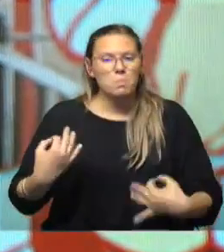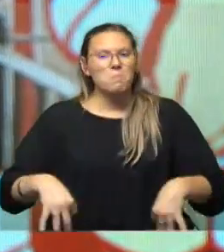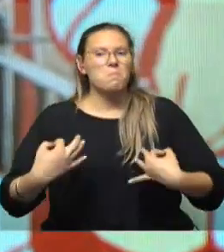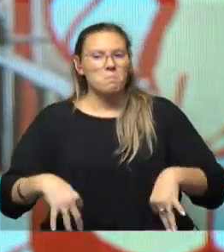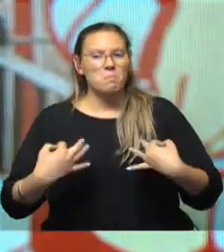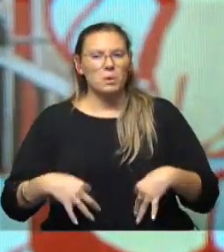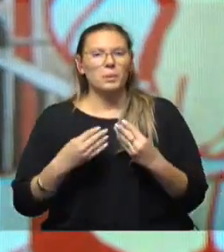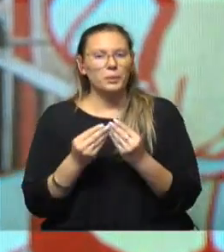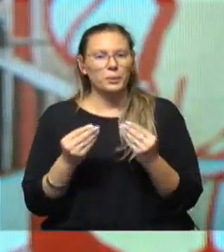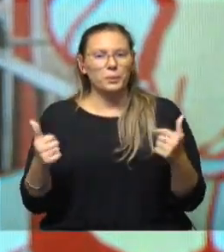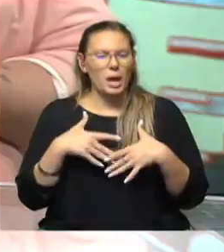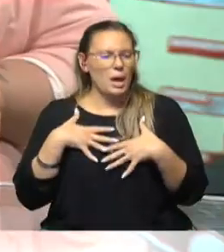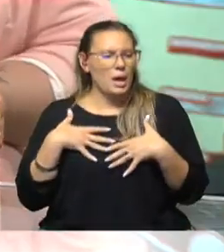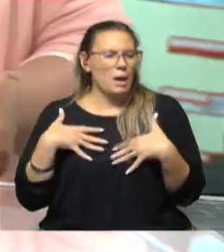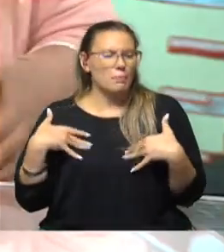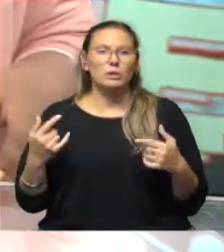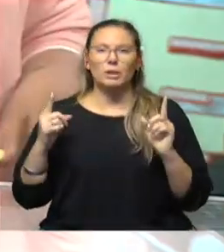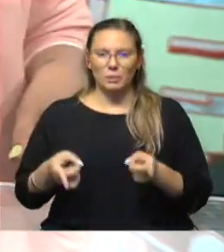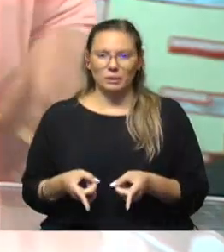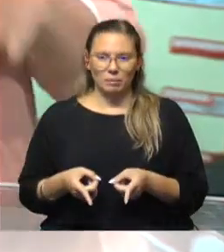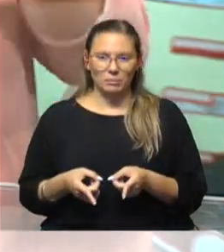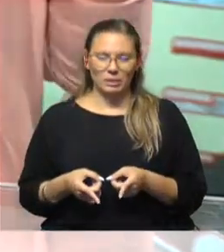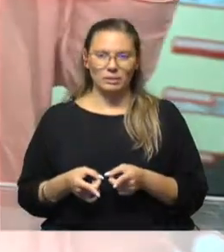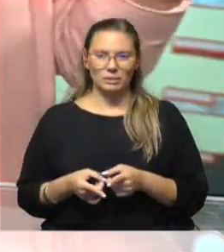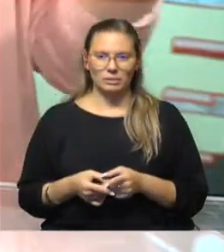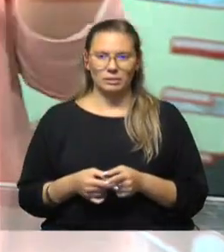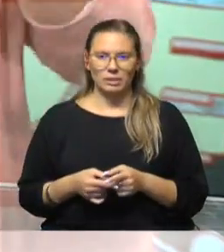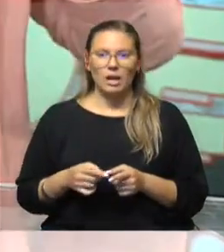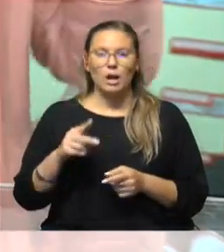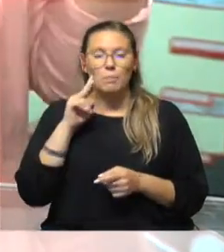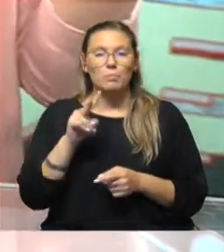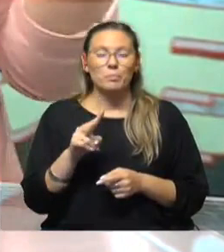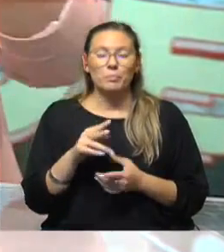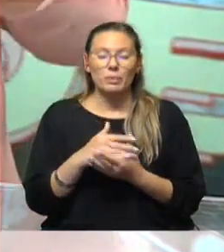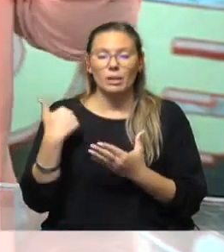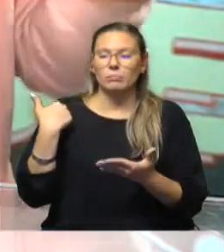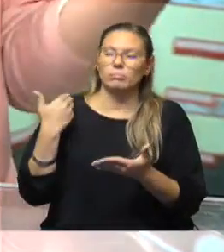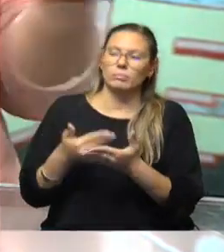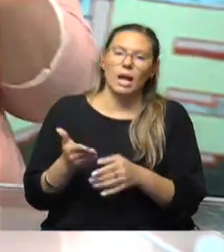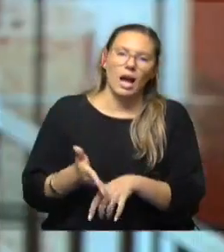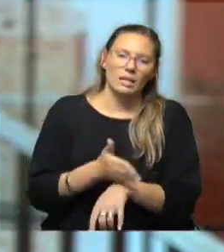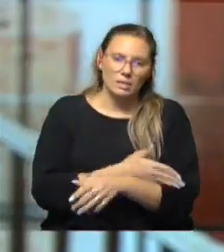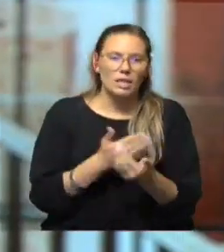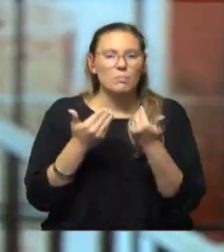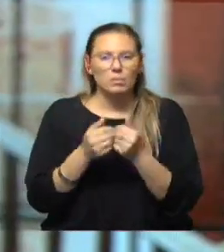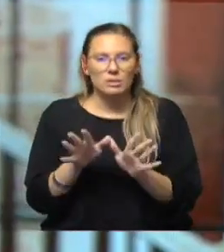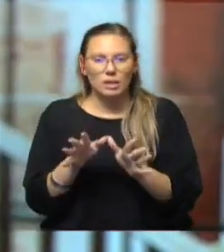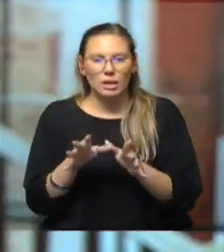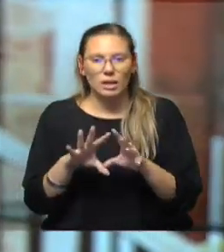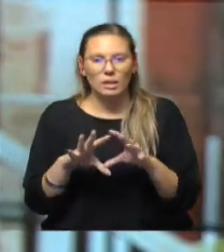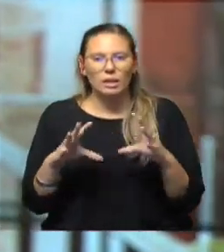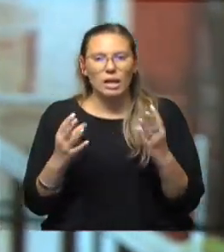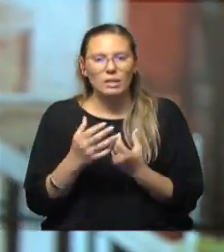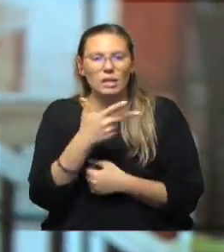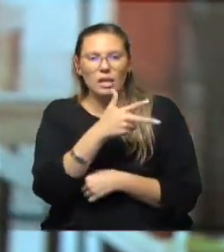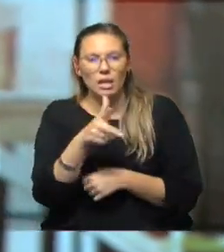bien. Sutil y emotivo al mismo tiempo. Excelente. Qué mundo, ¿no? Observando un poco todo lo que pasó antes de arrancar sí. y todo, qué mundo este del